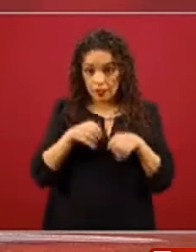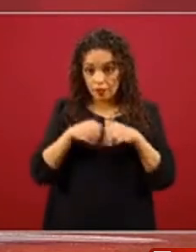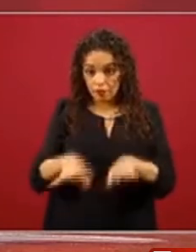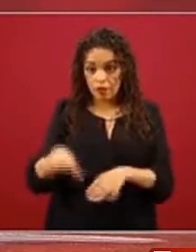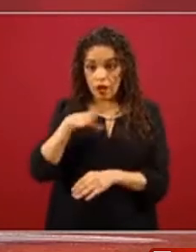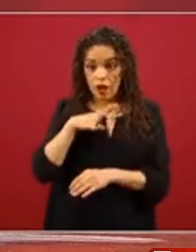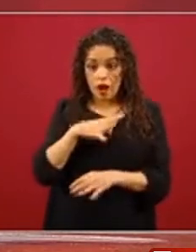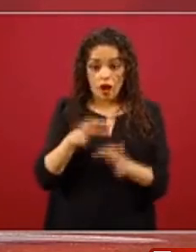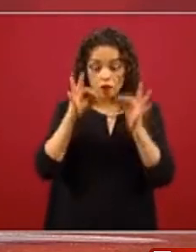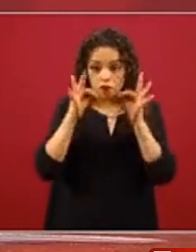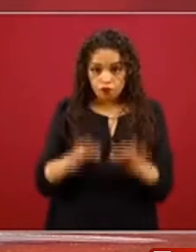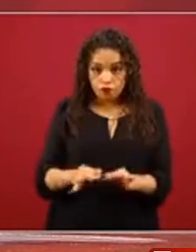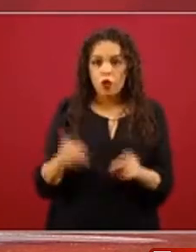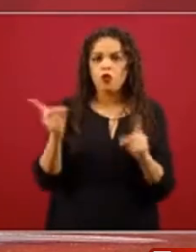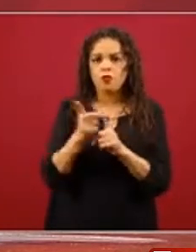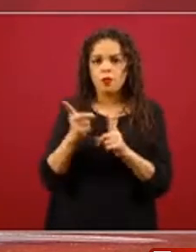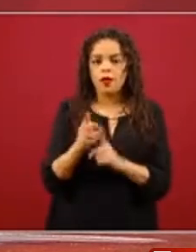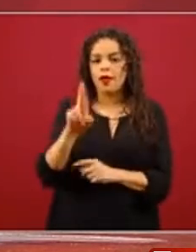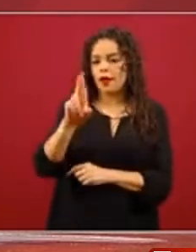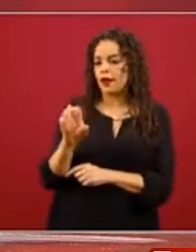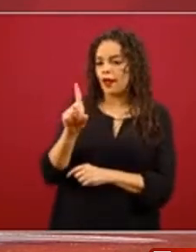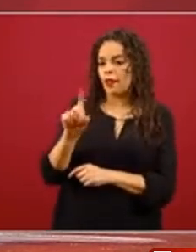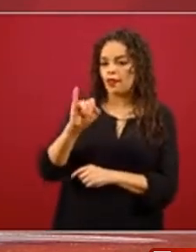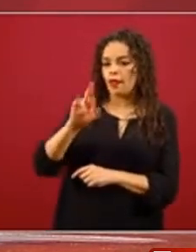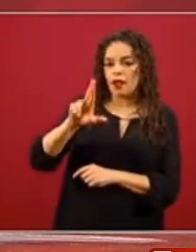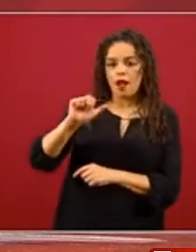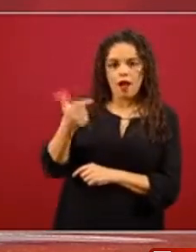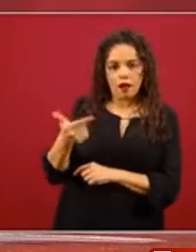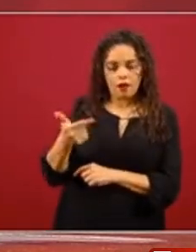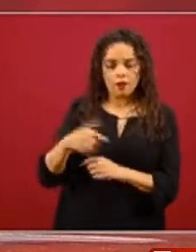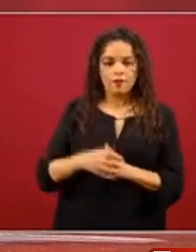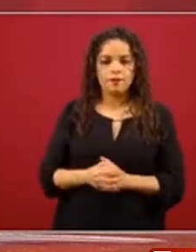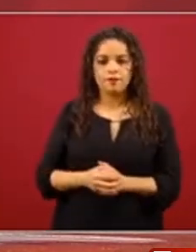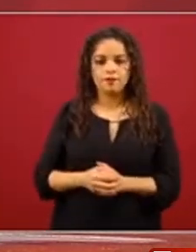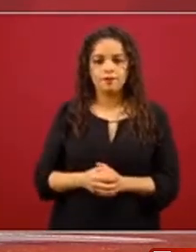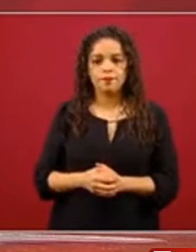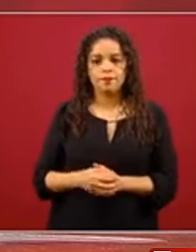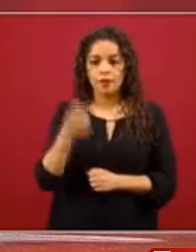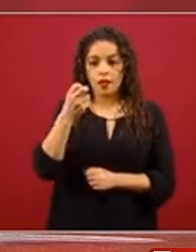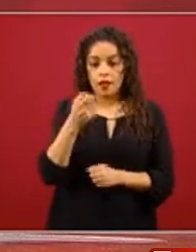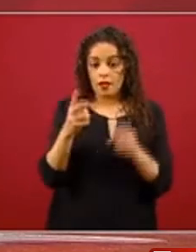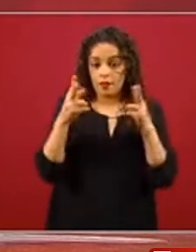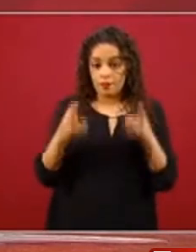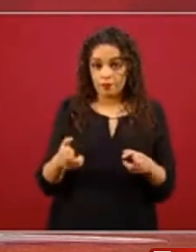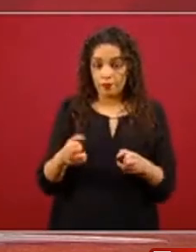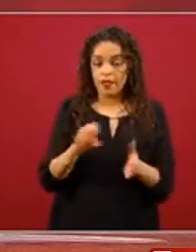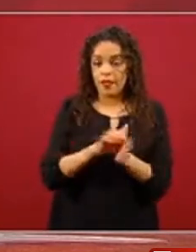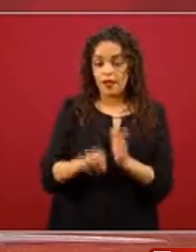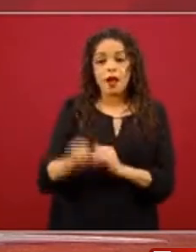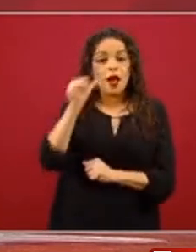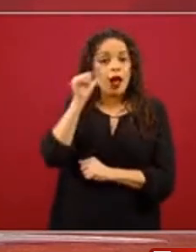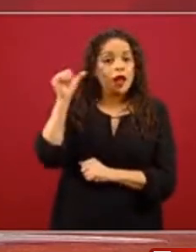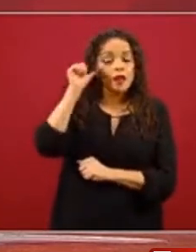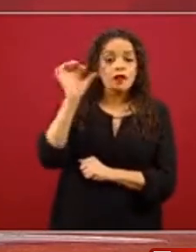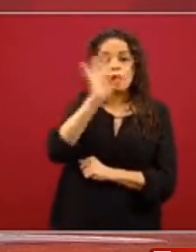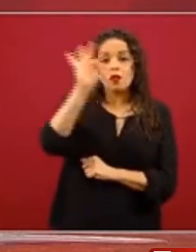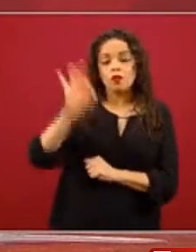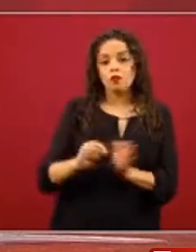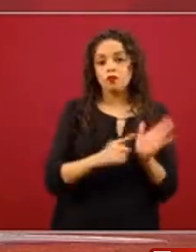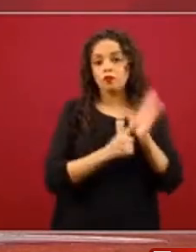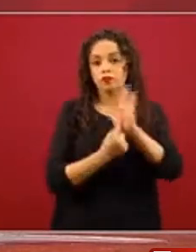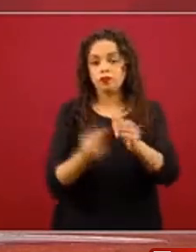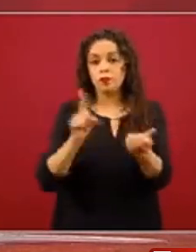en la red IRAG. Le puedo comentar, por ejemplo, con base en la red IRAG y al mismo corte, que el día de ayer los porcentajes presentados para el nivel